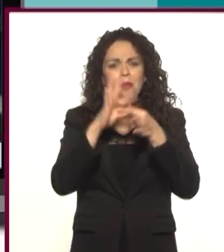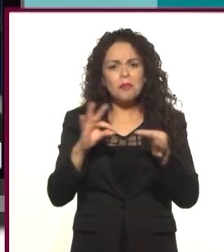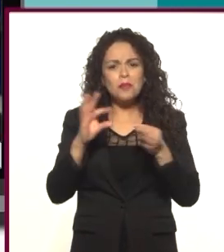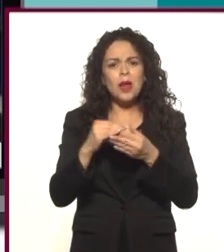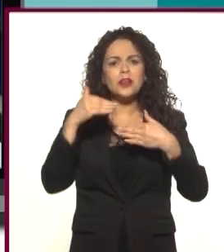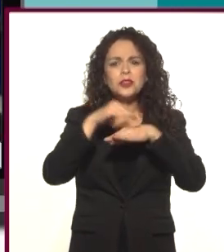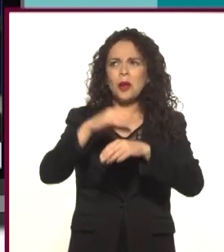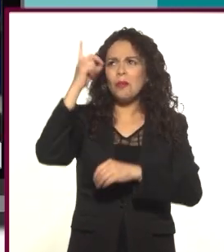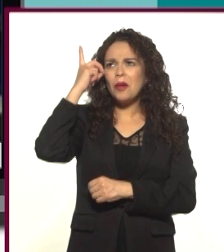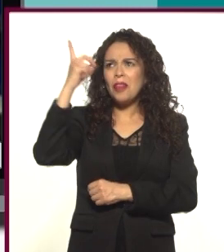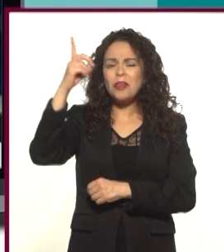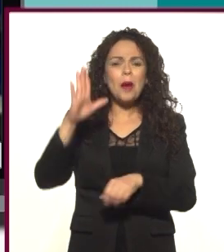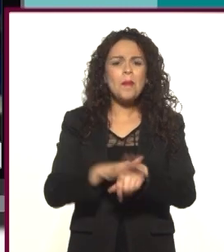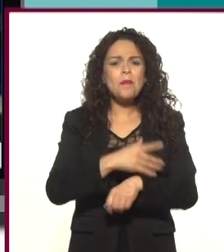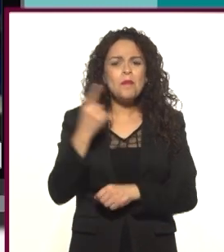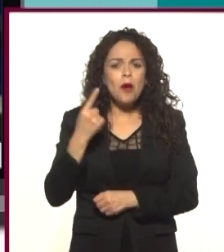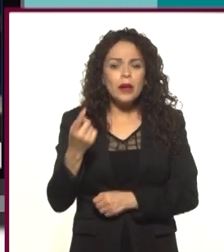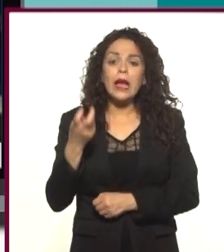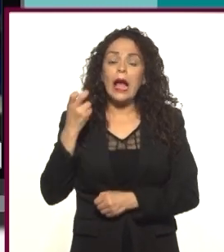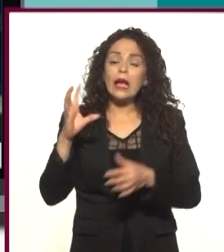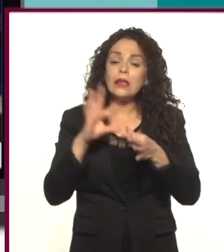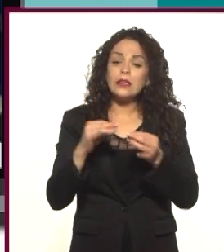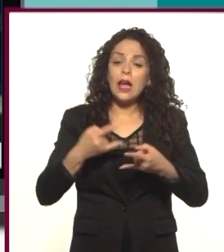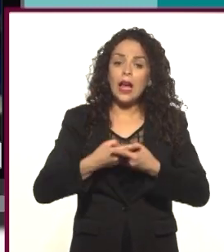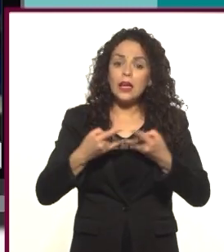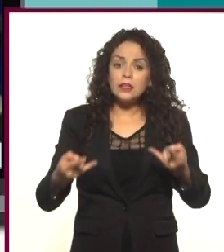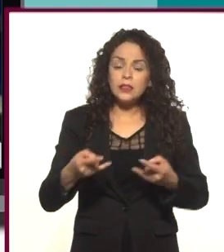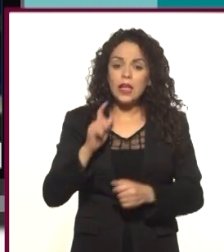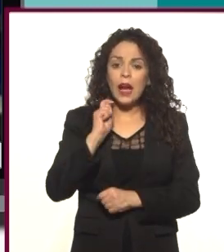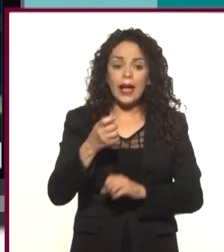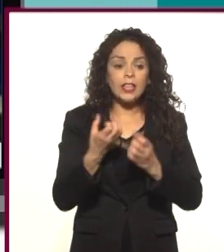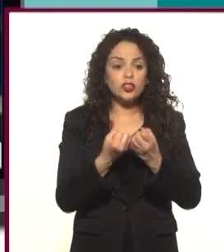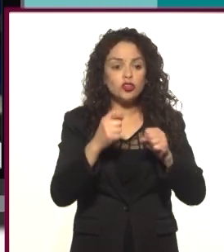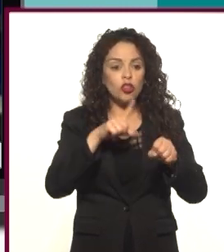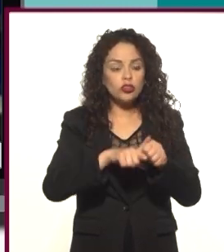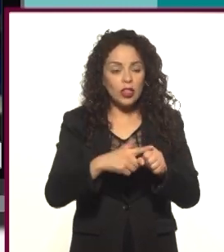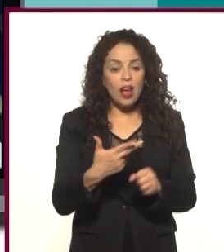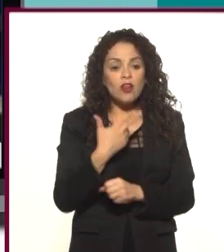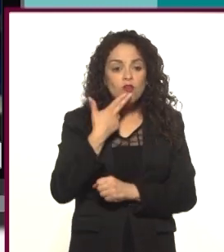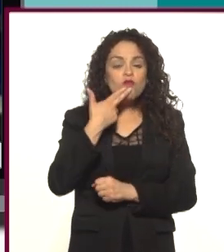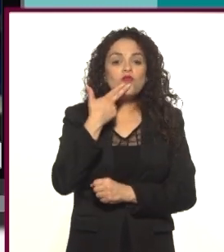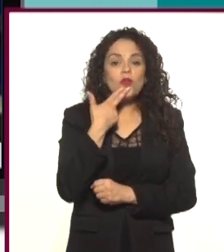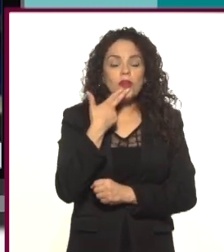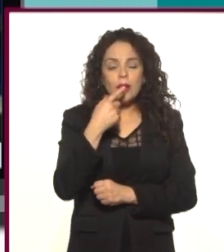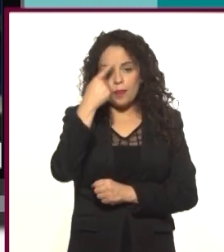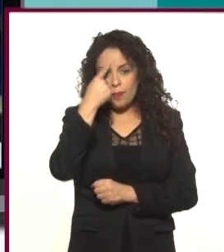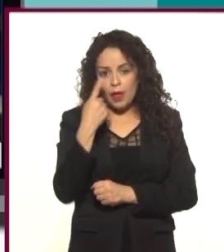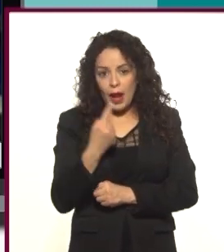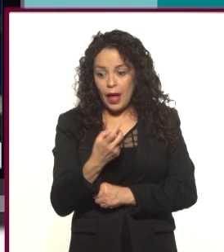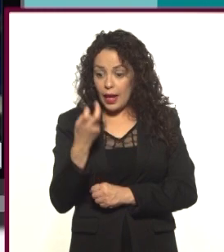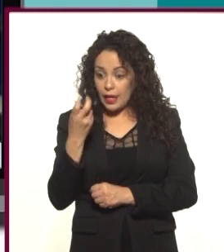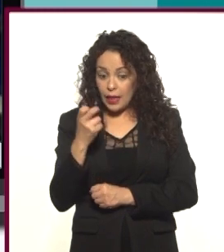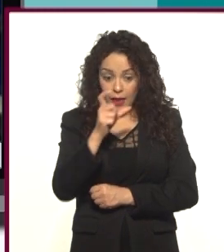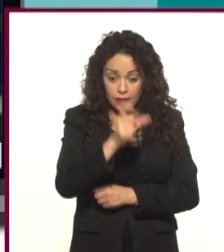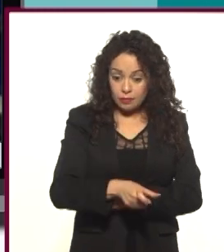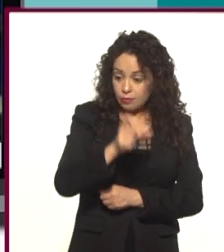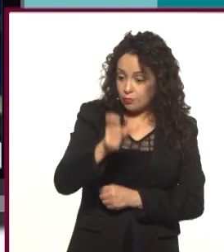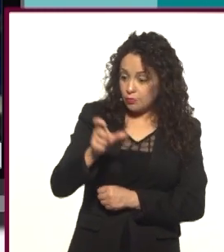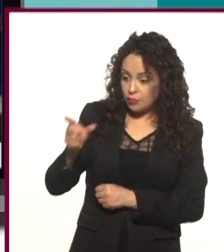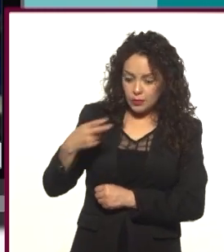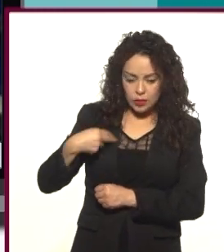qué? Hay una teoría que dice que es porque estos relatos cumplen una función social. Una de ellas es que a través de estos